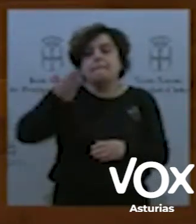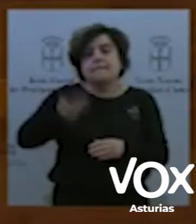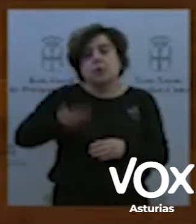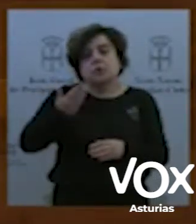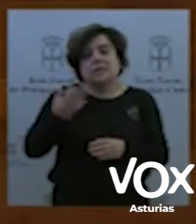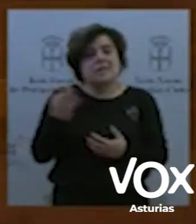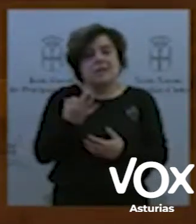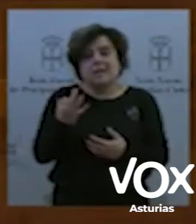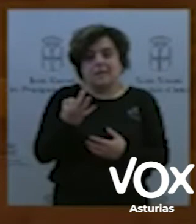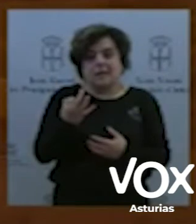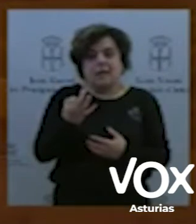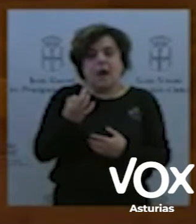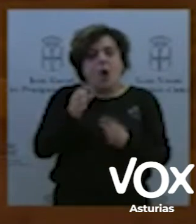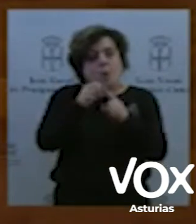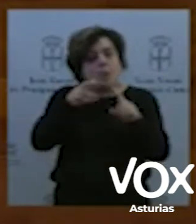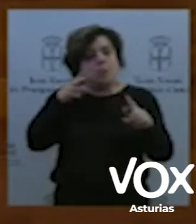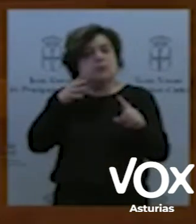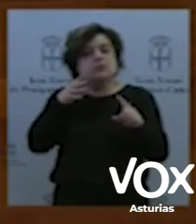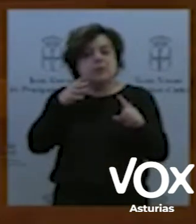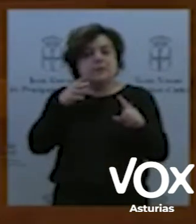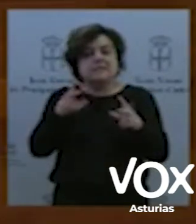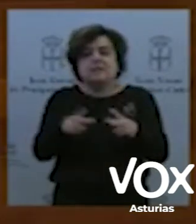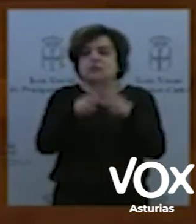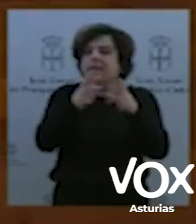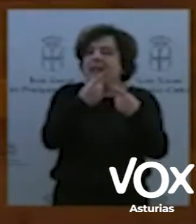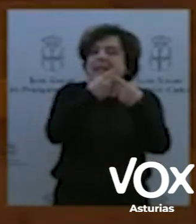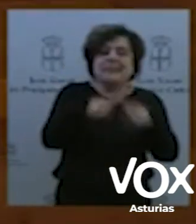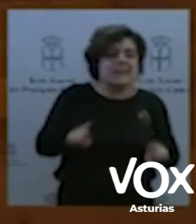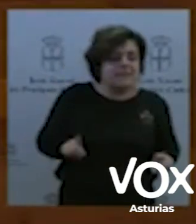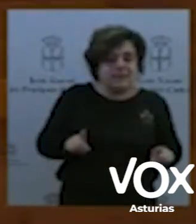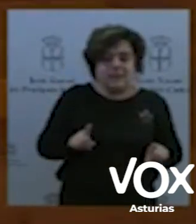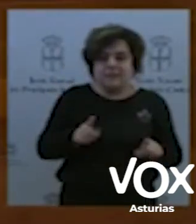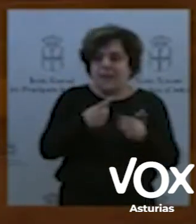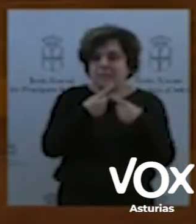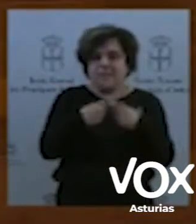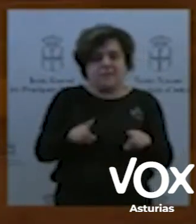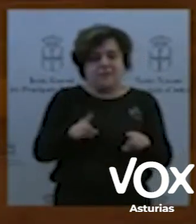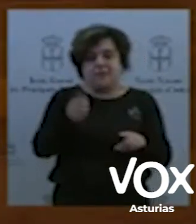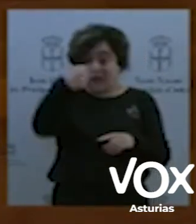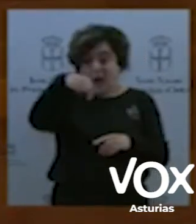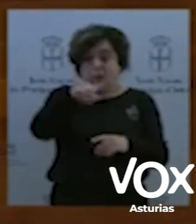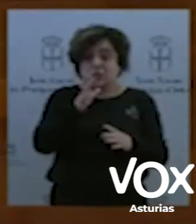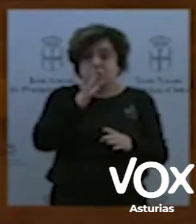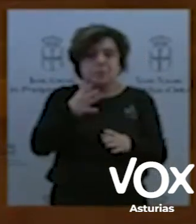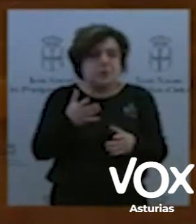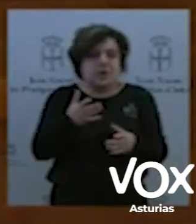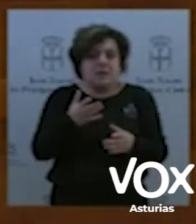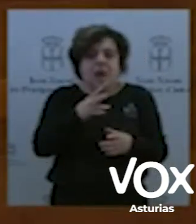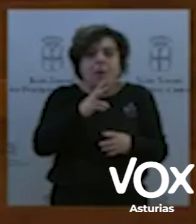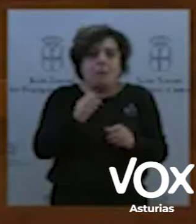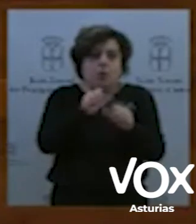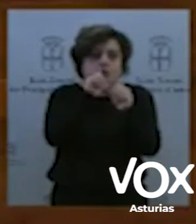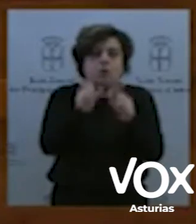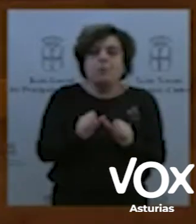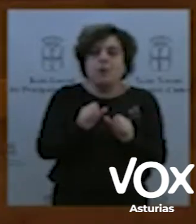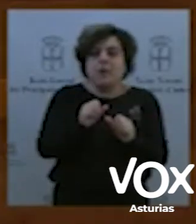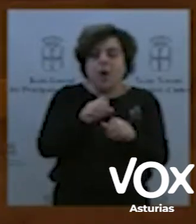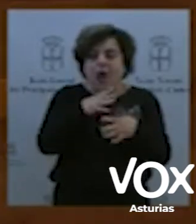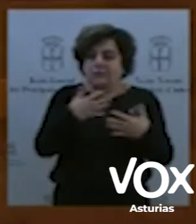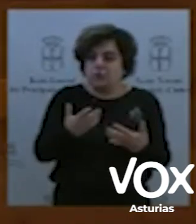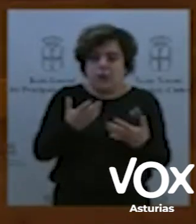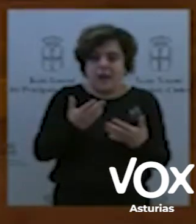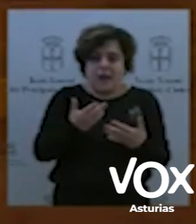muy distinto, ante la ineficacia demostrada por el modelo actual para dar respuesta a los problemas